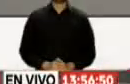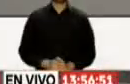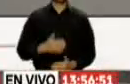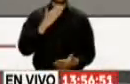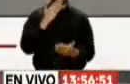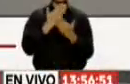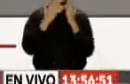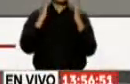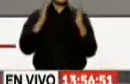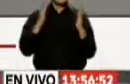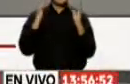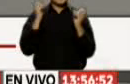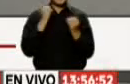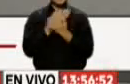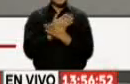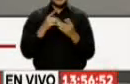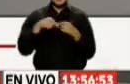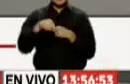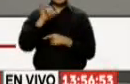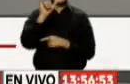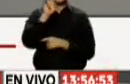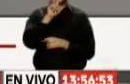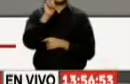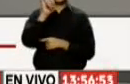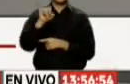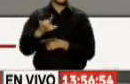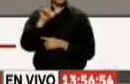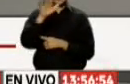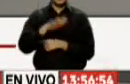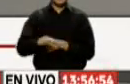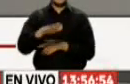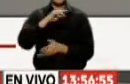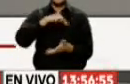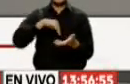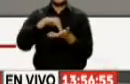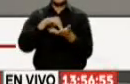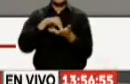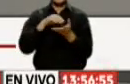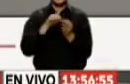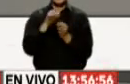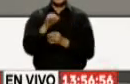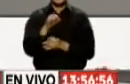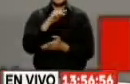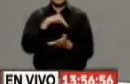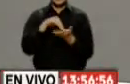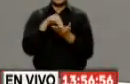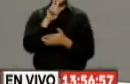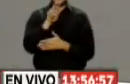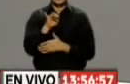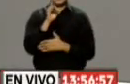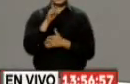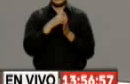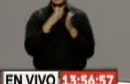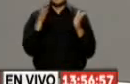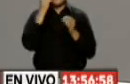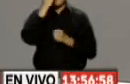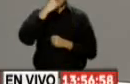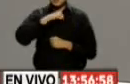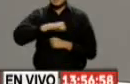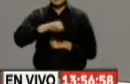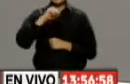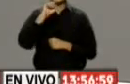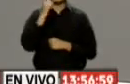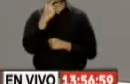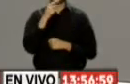Gracias por seguir con nosotros. Les contamos que este sábado 21 de julio en Machachi, Cantón Mejía, se realizará la edición 2018 del Pase del